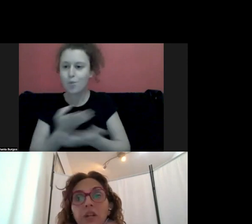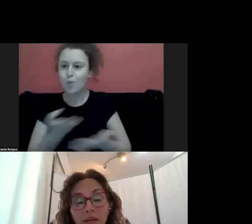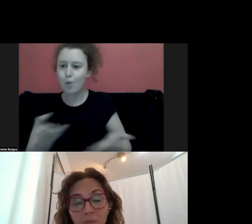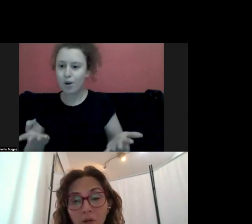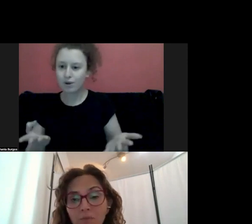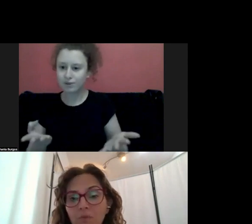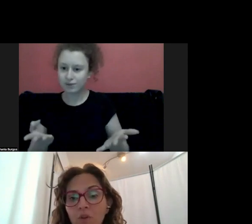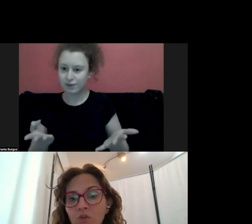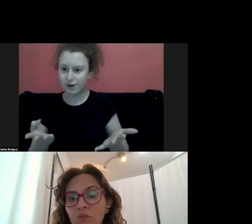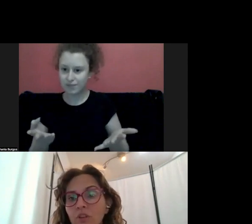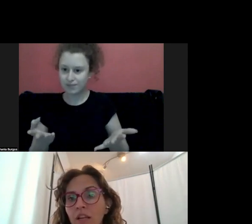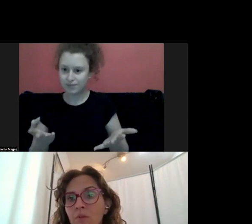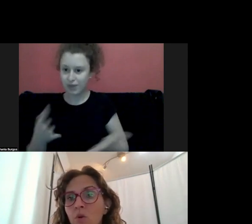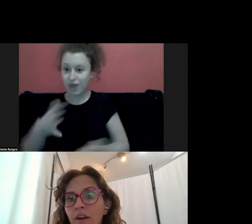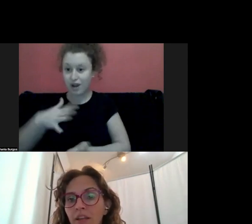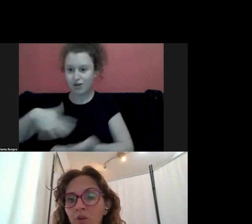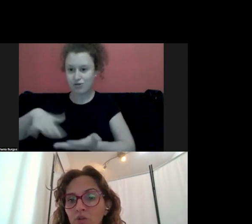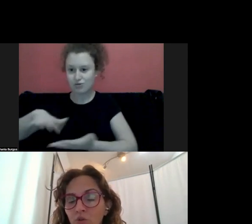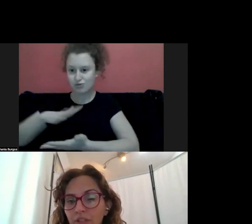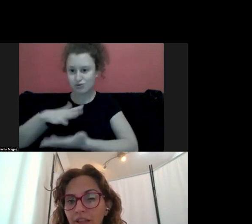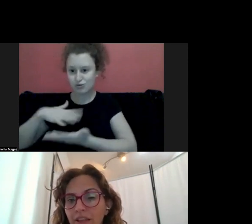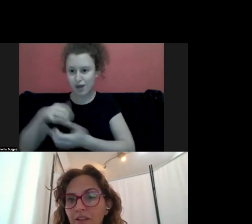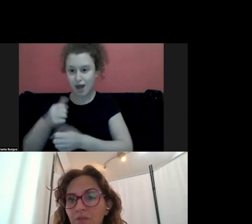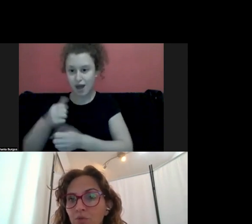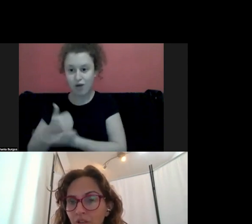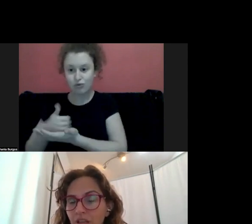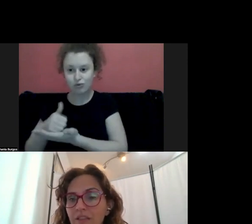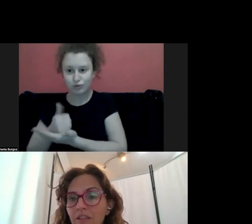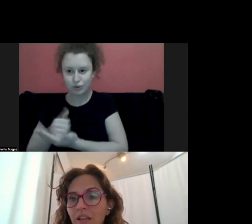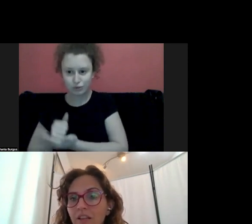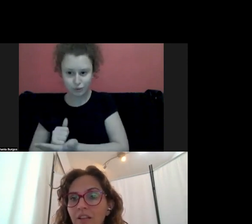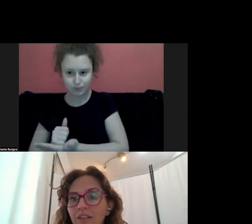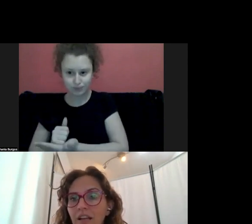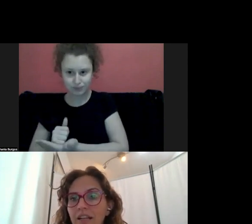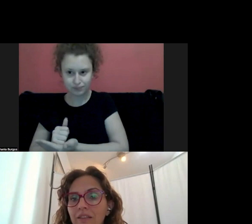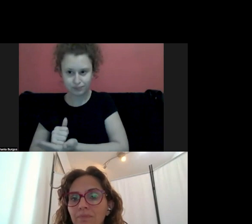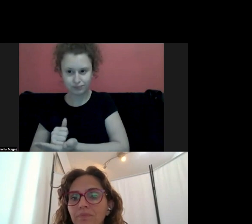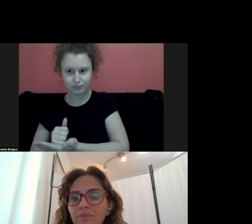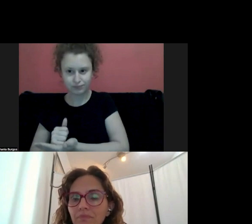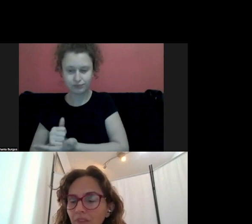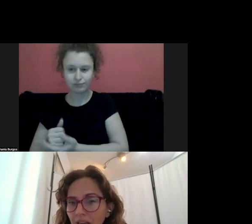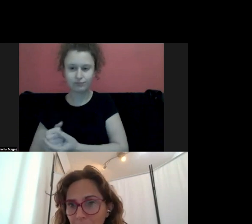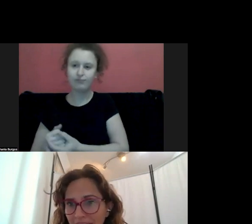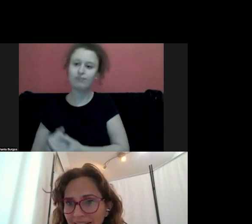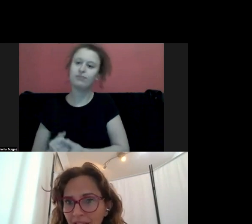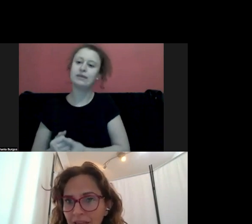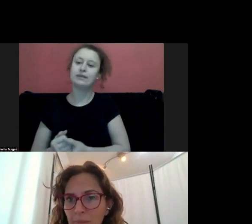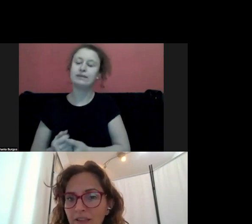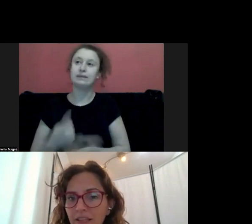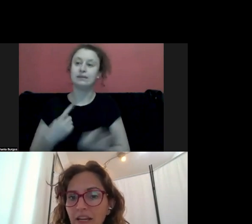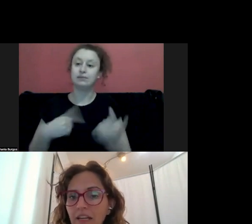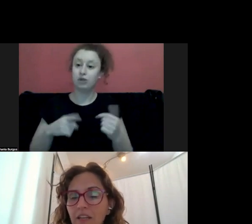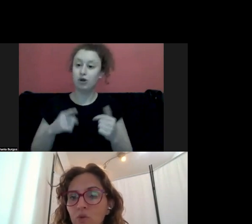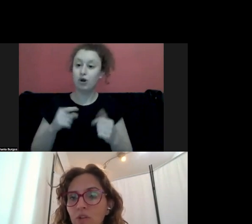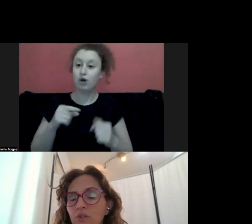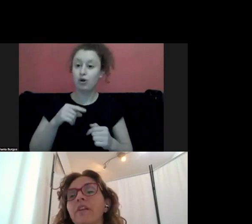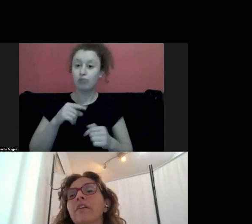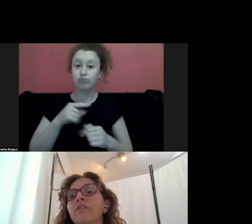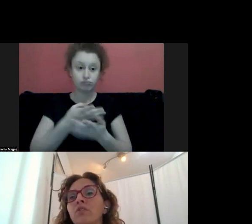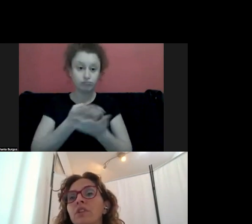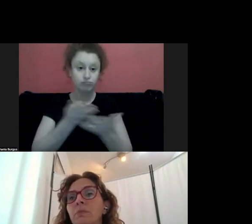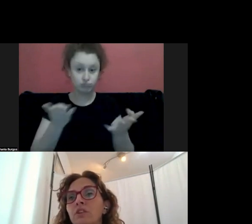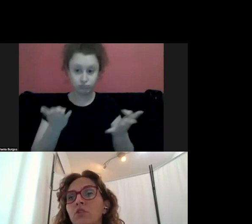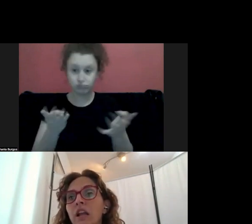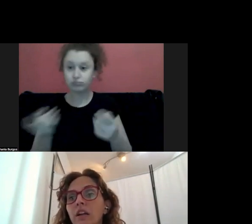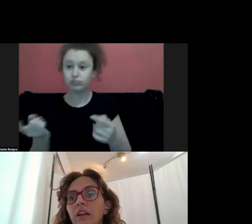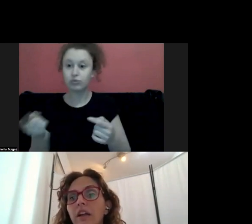Y, por ejemplo, yo os animo a que busquéis en internet la página de Cepamatea, que es una